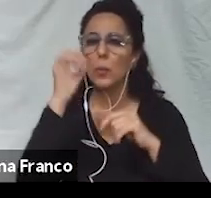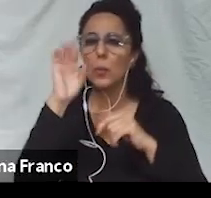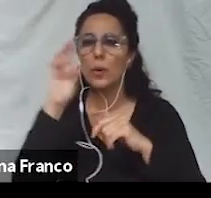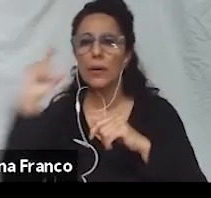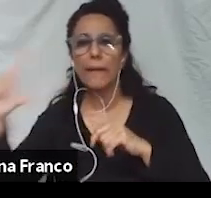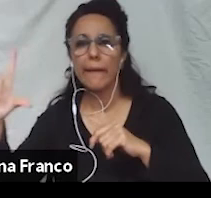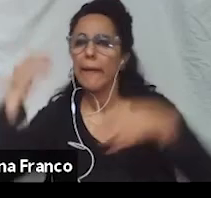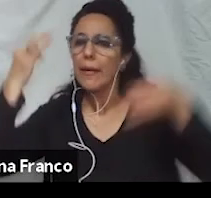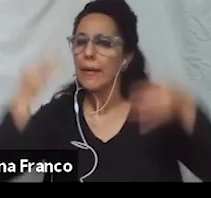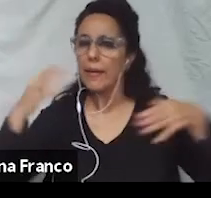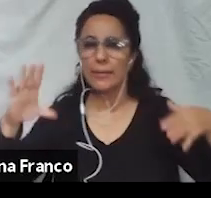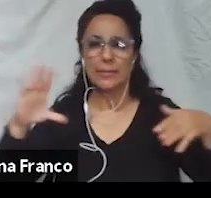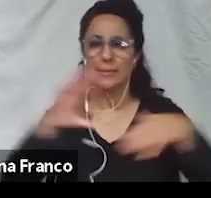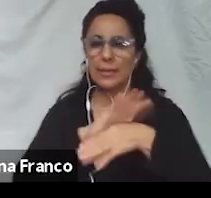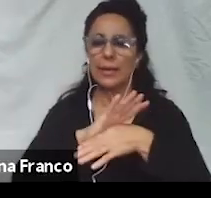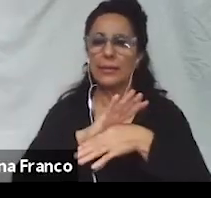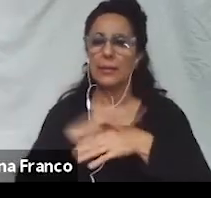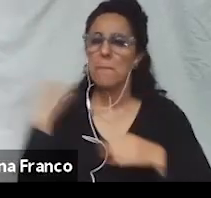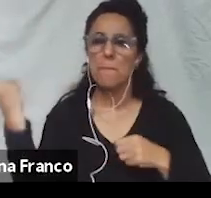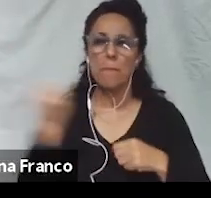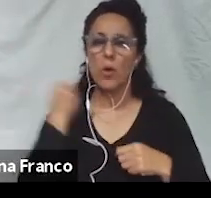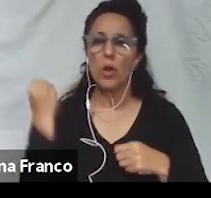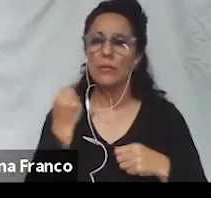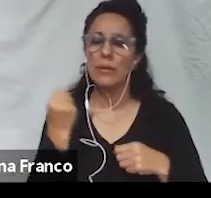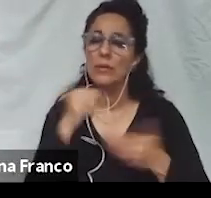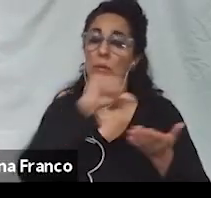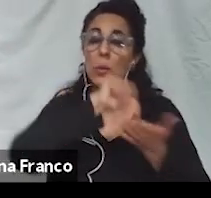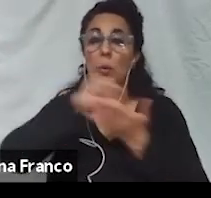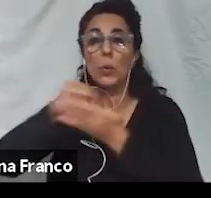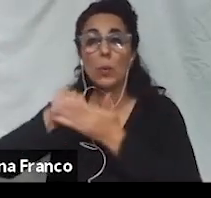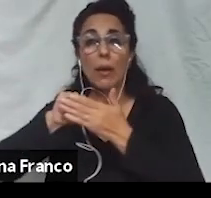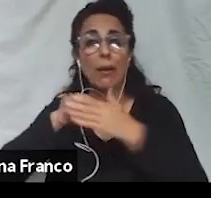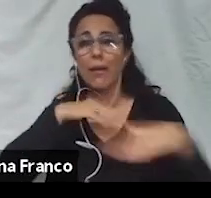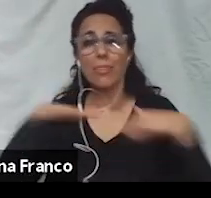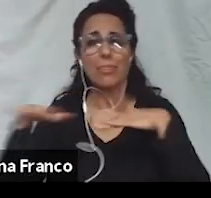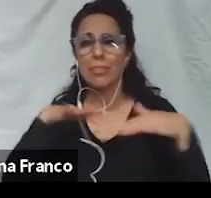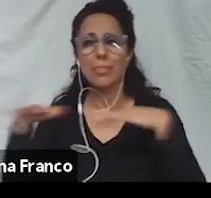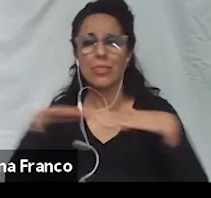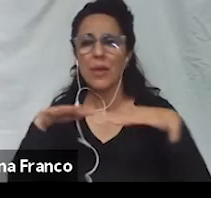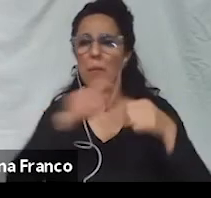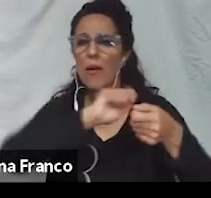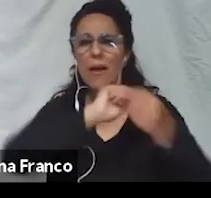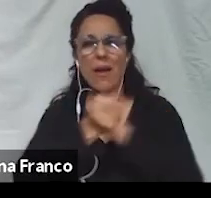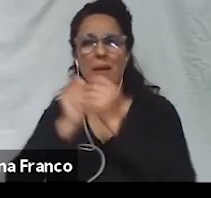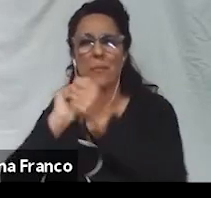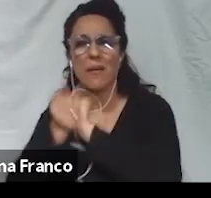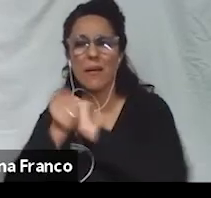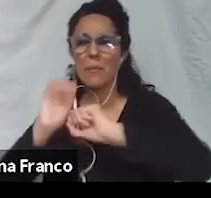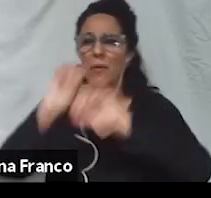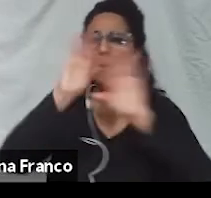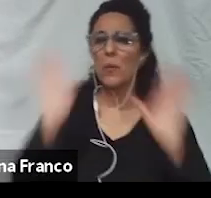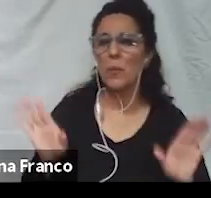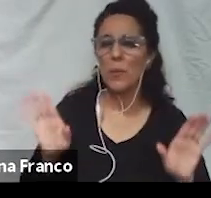la URL exacta. Esto es súper importante porque, como decía, los sitios son dinámicos y cambian, entonces nosotros tenemos que